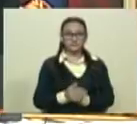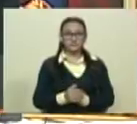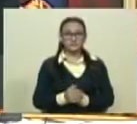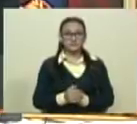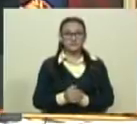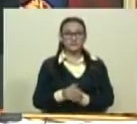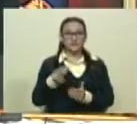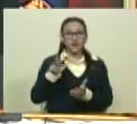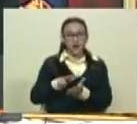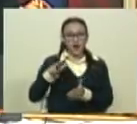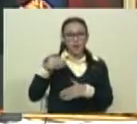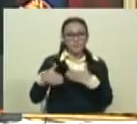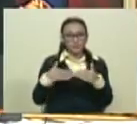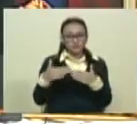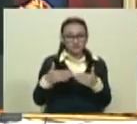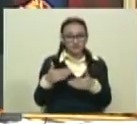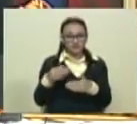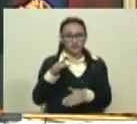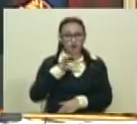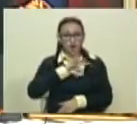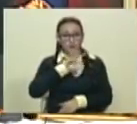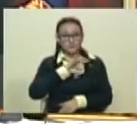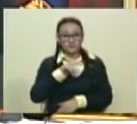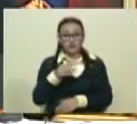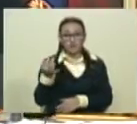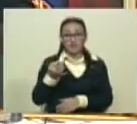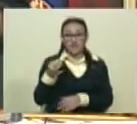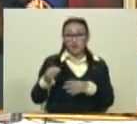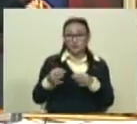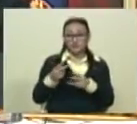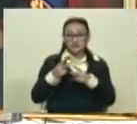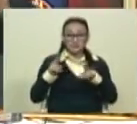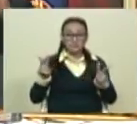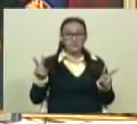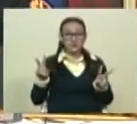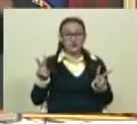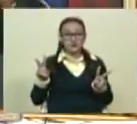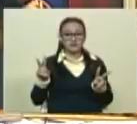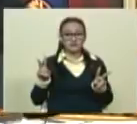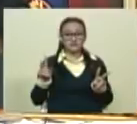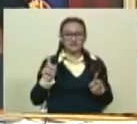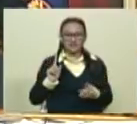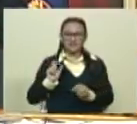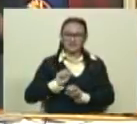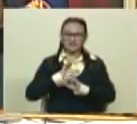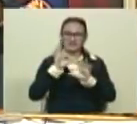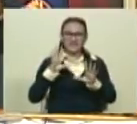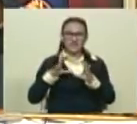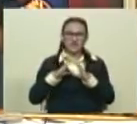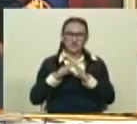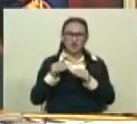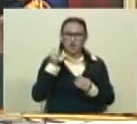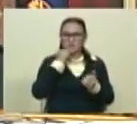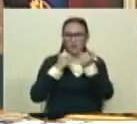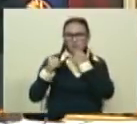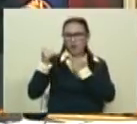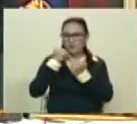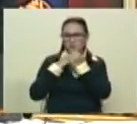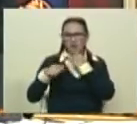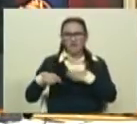Consolidar el proceso de la Comisión de la Verdad, la Justicia y la Paz y que se esclarezcan todos los crímenes de la era de la